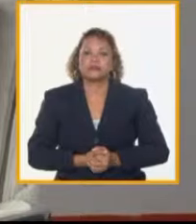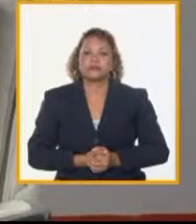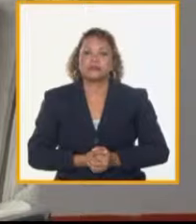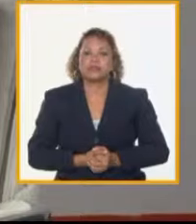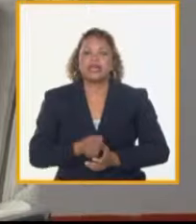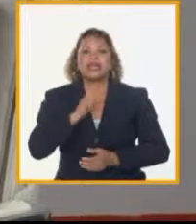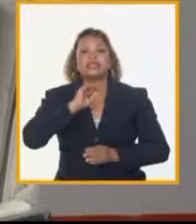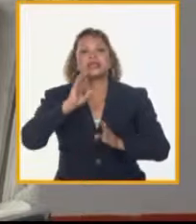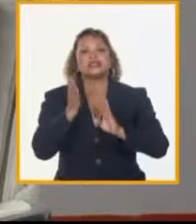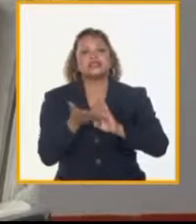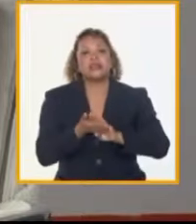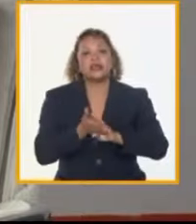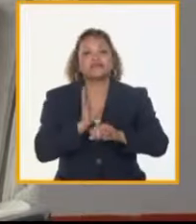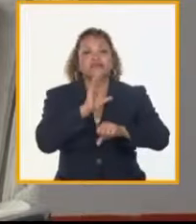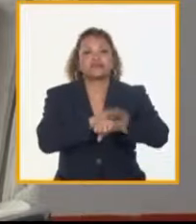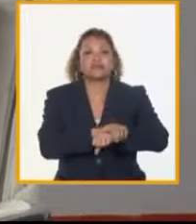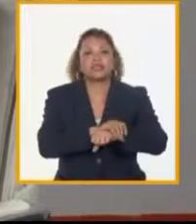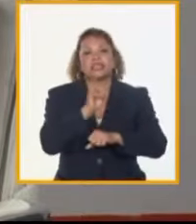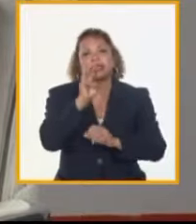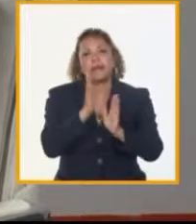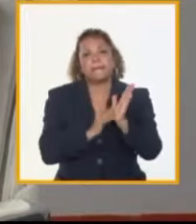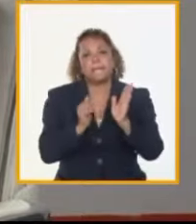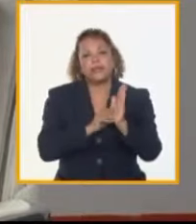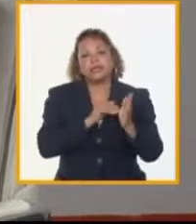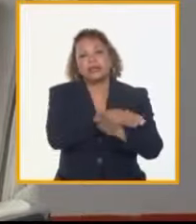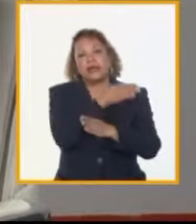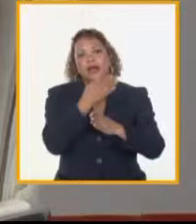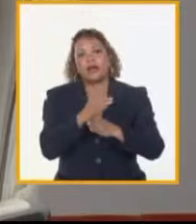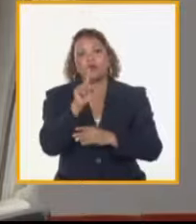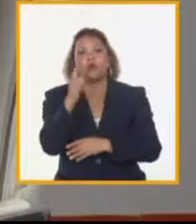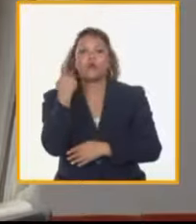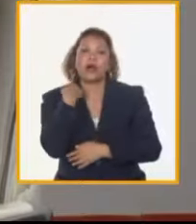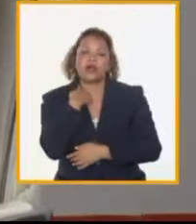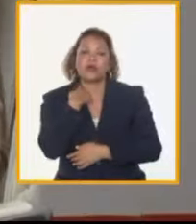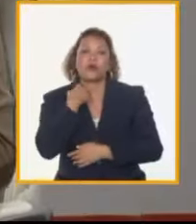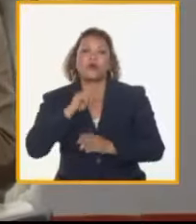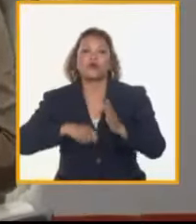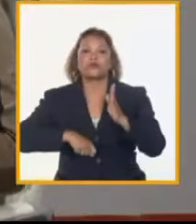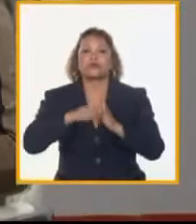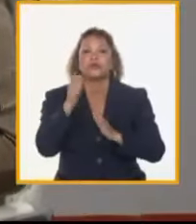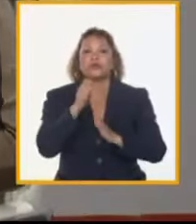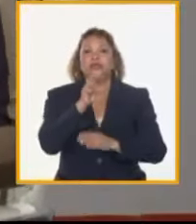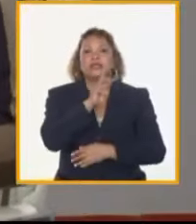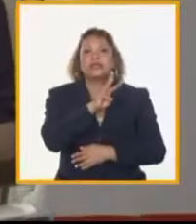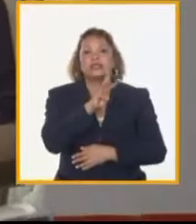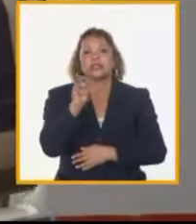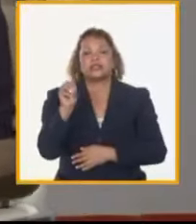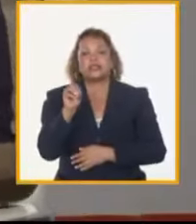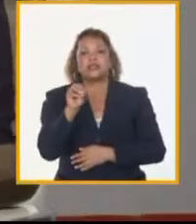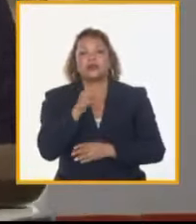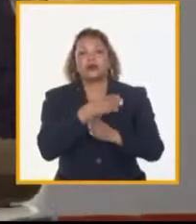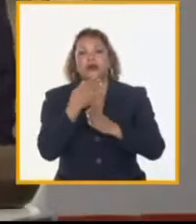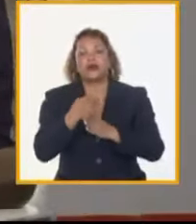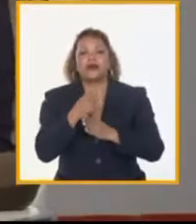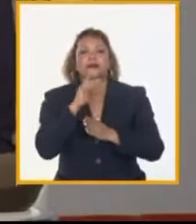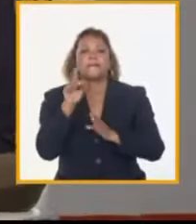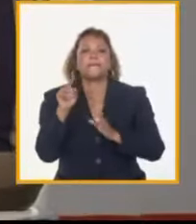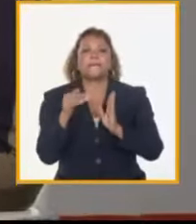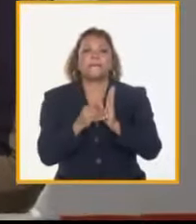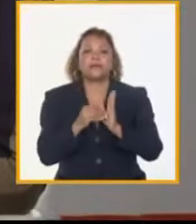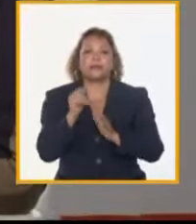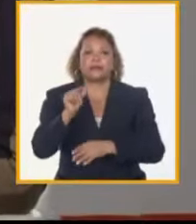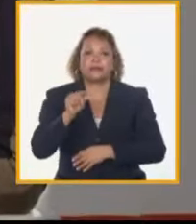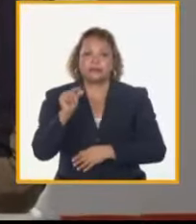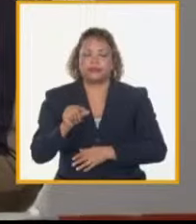en sanción de privación de libertad de 3 meses a 1 año o multa de 100 a 300 cuotas o ambas. Además de esta, fíjate, además